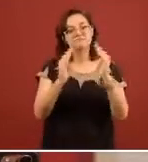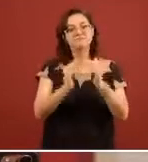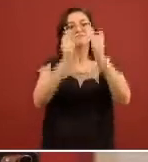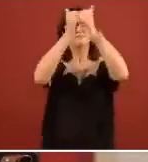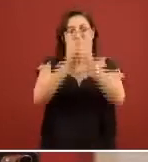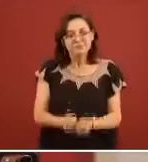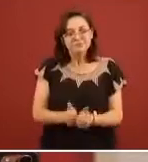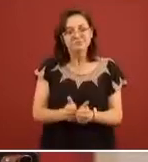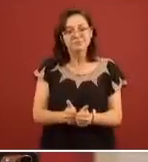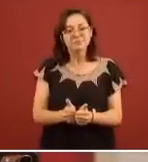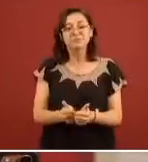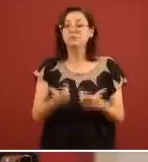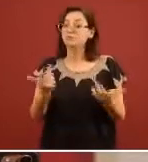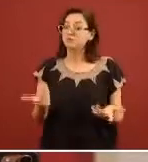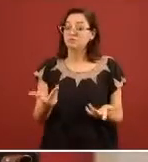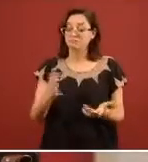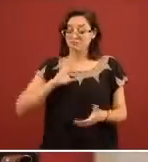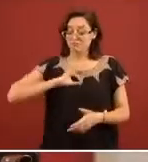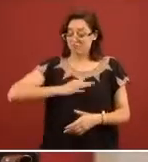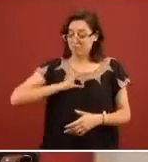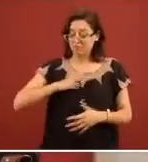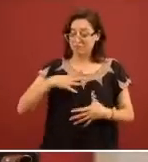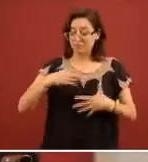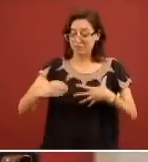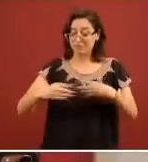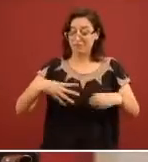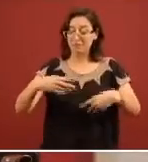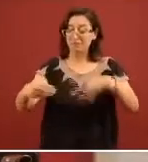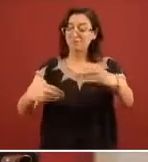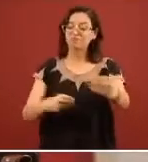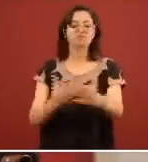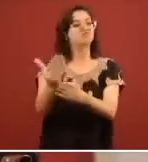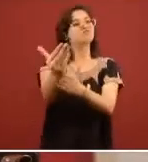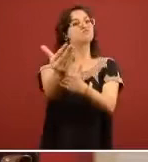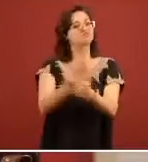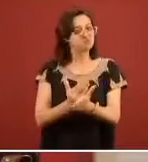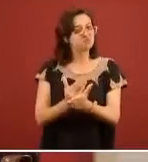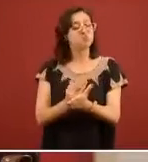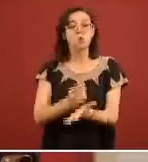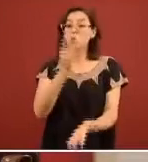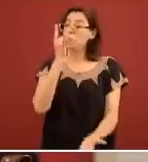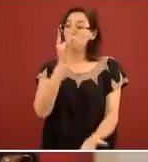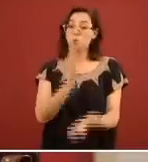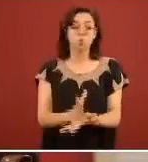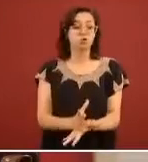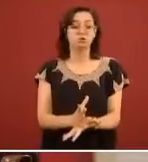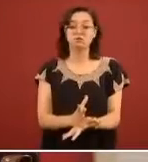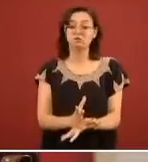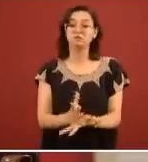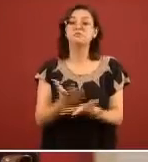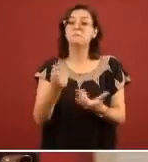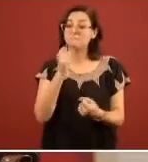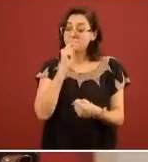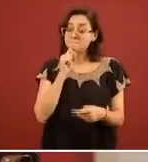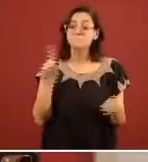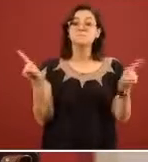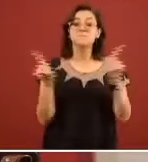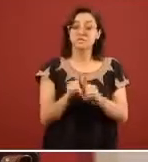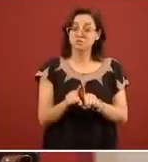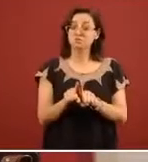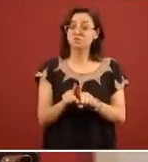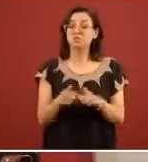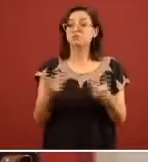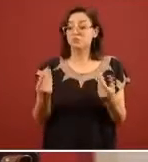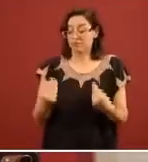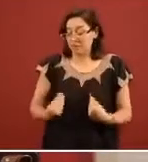Quédate en casa, porque es la única manera de reducir los contagios. Y por lo tanto es la única manera de